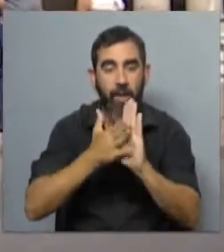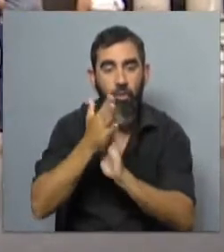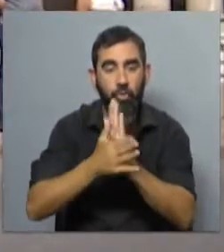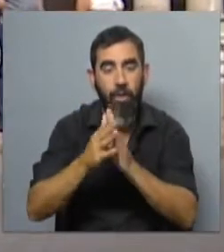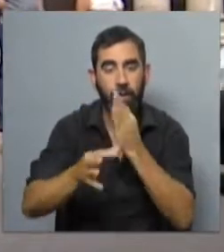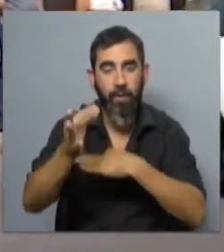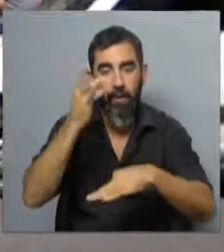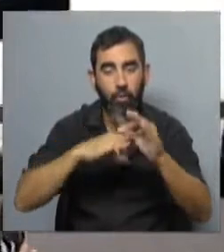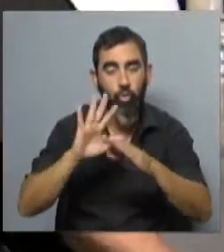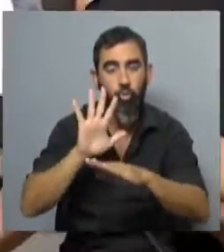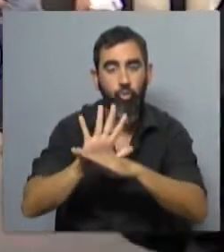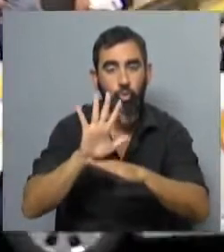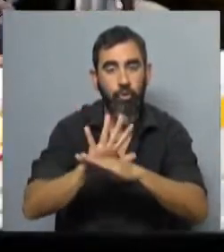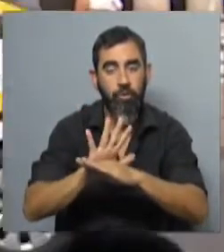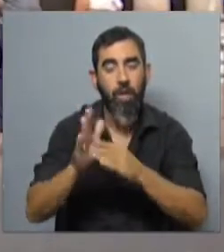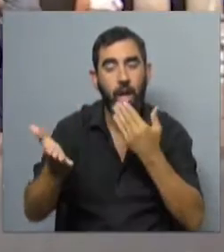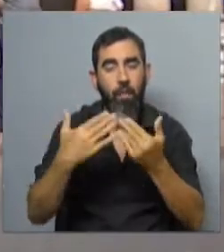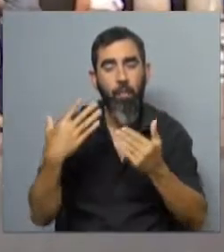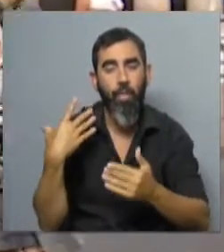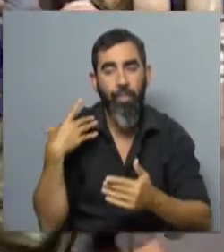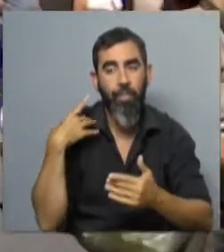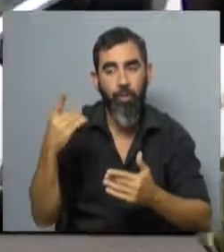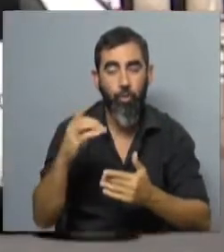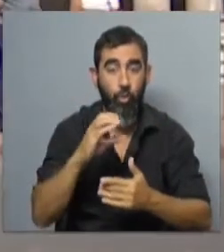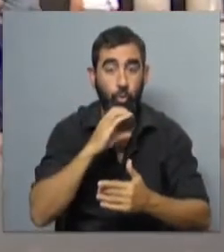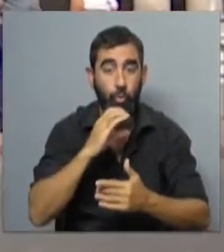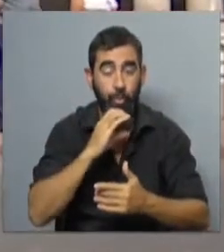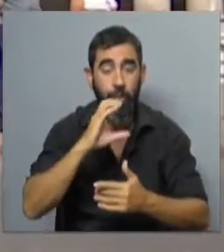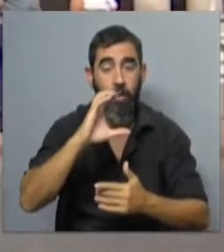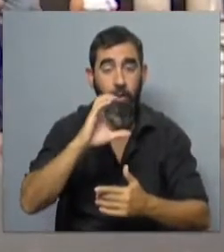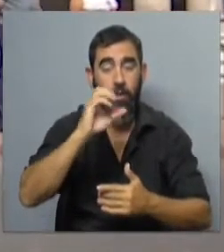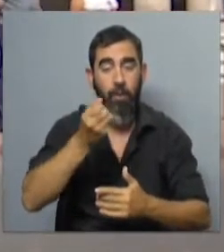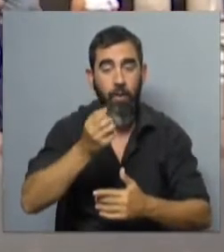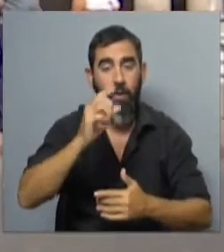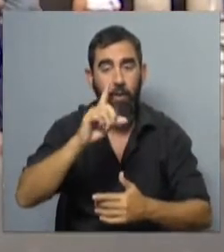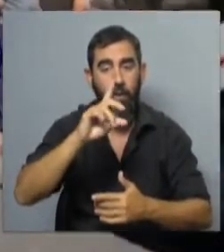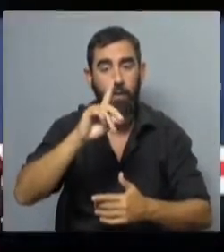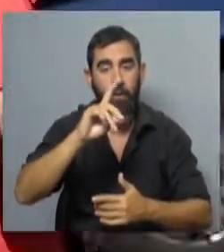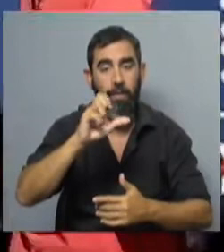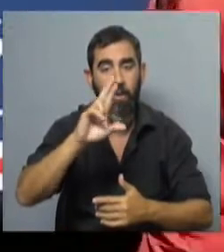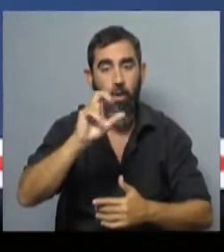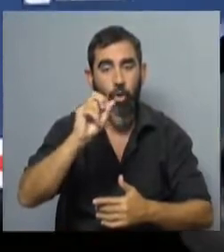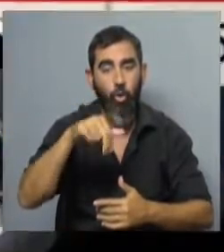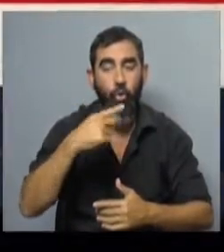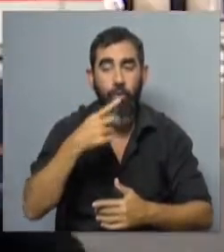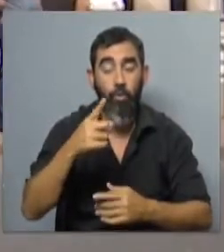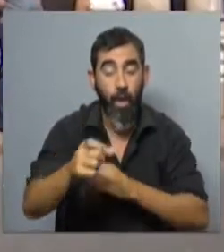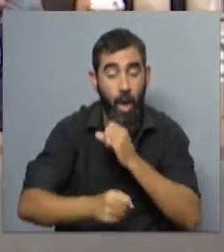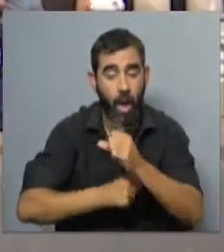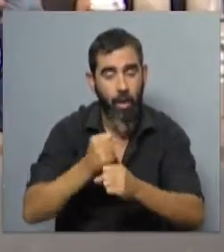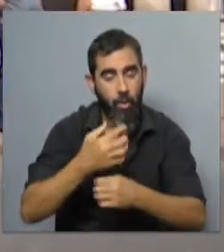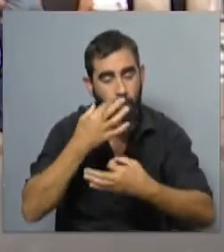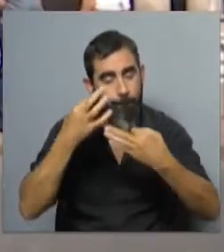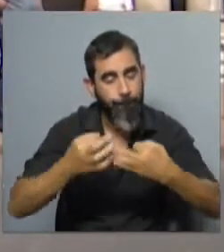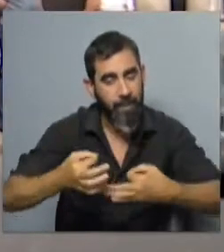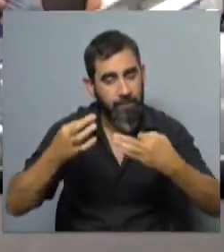el Teatro Solís. Estuvimos hablando con el director de la Comedia Nacional, Gabriel Calderón, quien destacó que se trata de una temporada muy